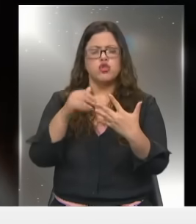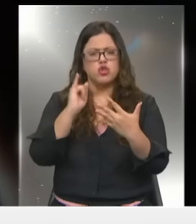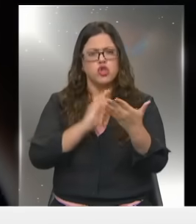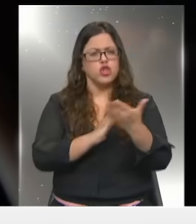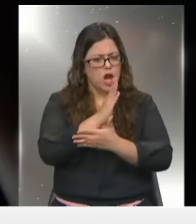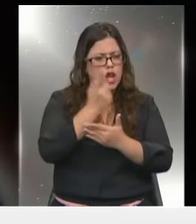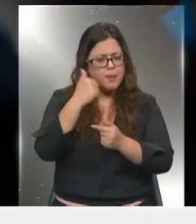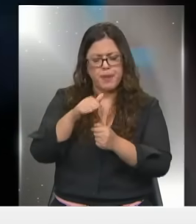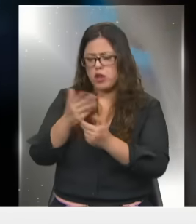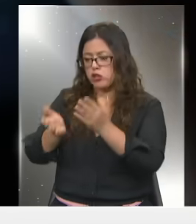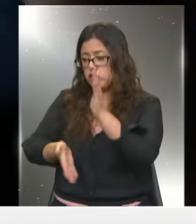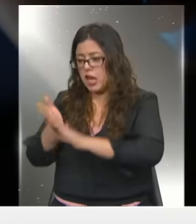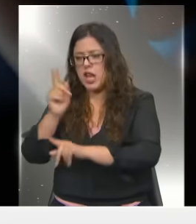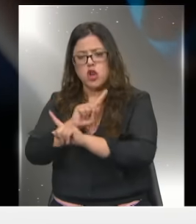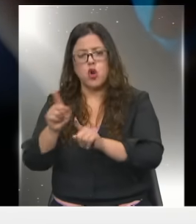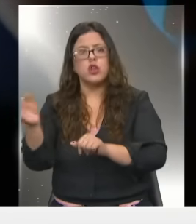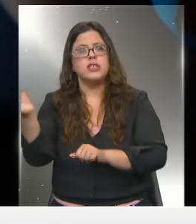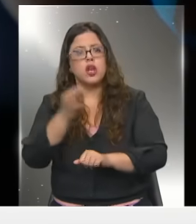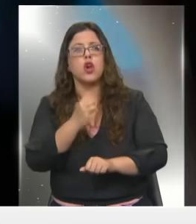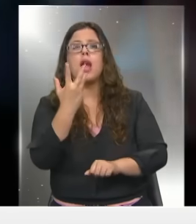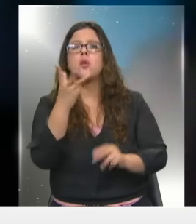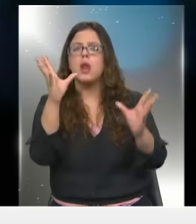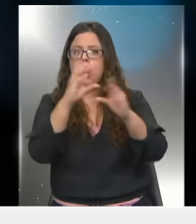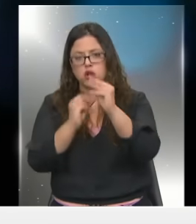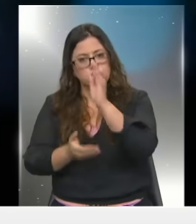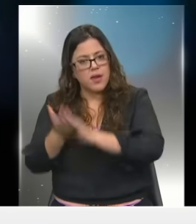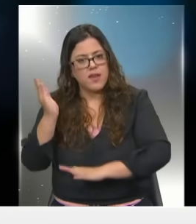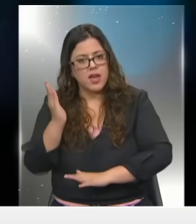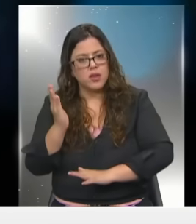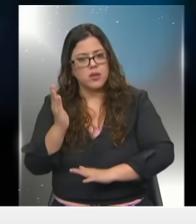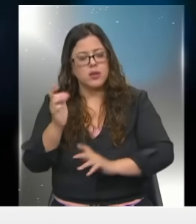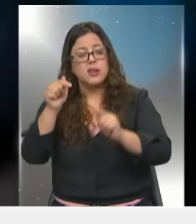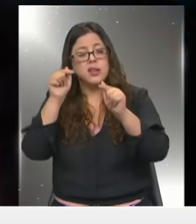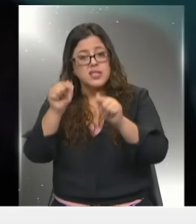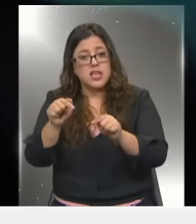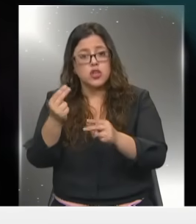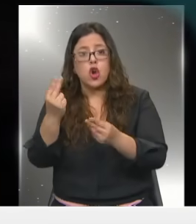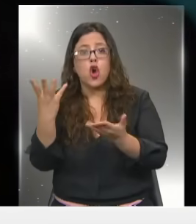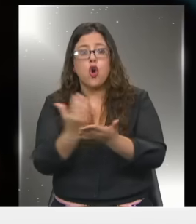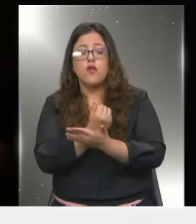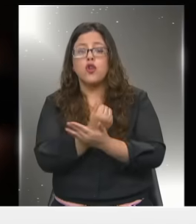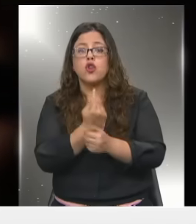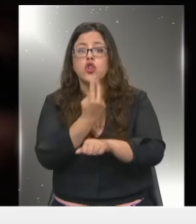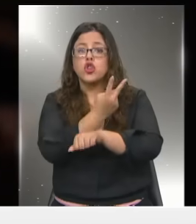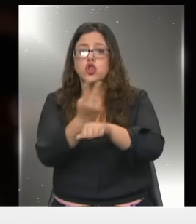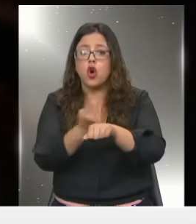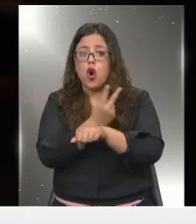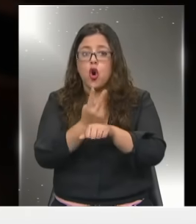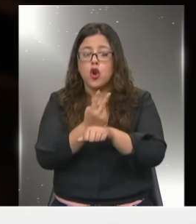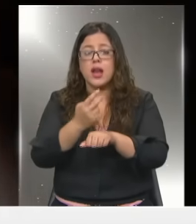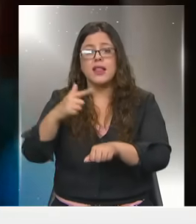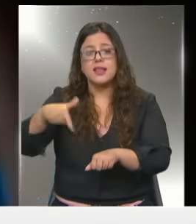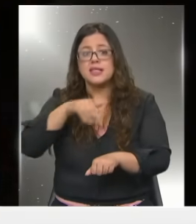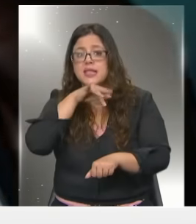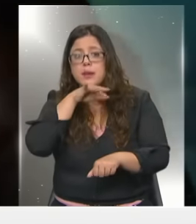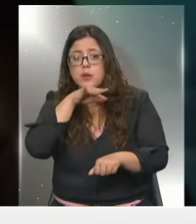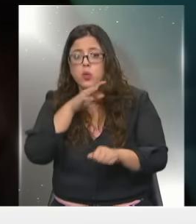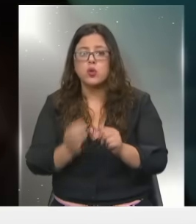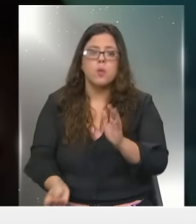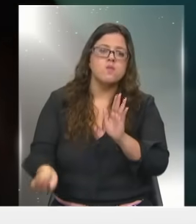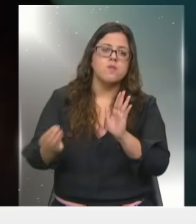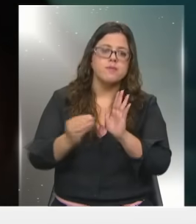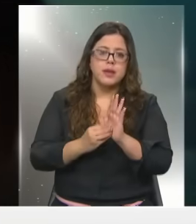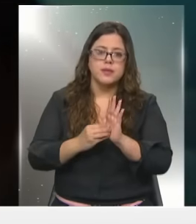él fue a las 21 horas. Ese día cobró 2 horas y 17 minutos de más.